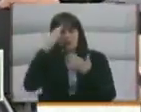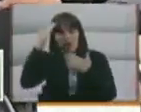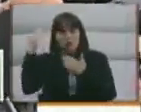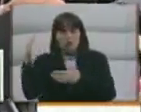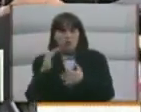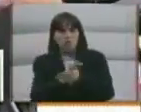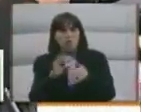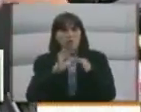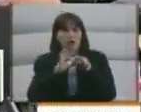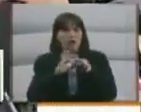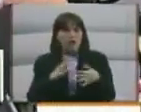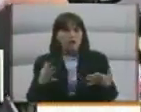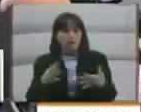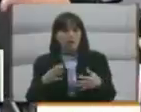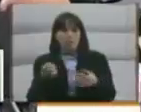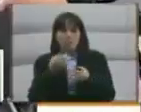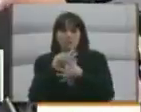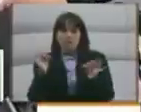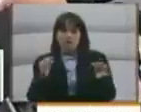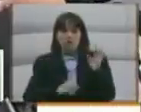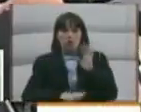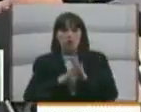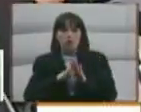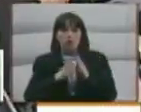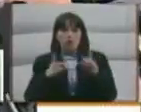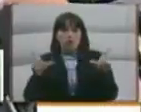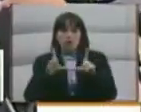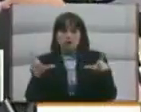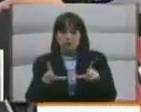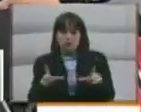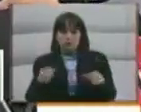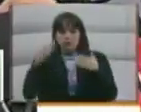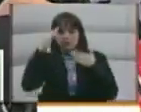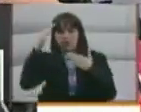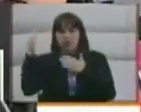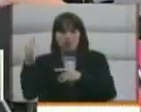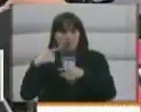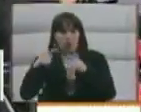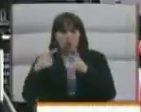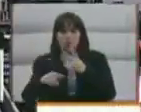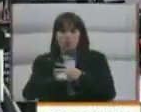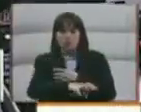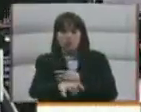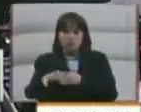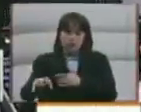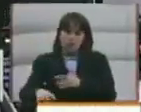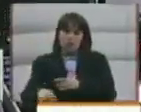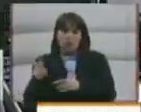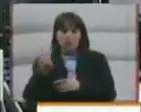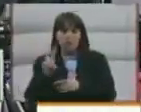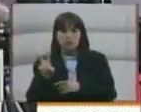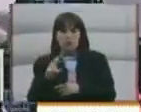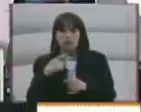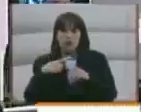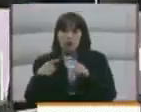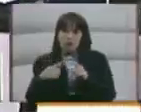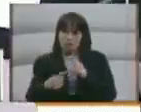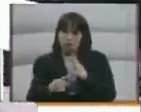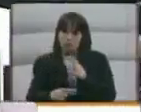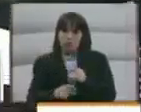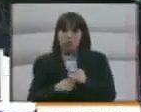programa. Bueno, saludos de Carúpano, saludos de Morón. etcétera, etcétera, etcétera. Nosotros también